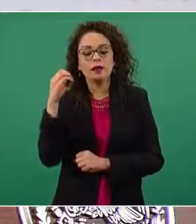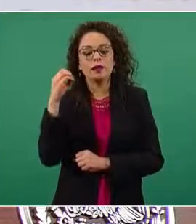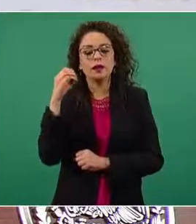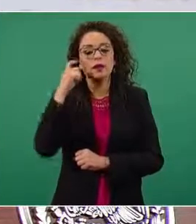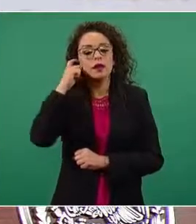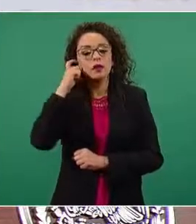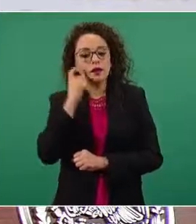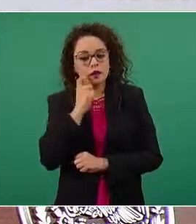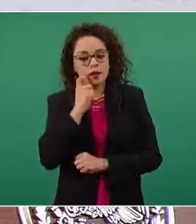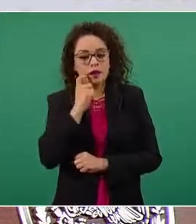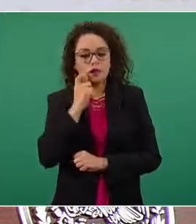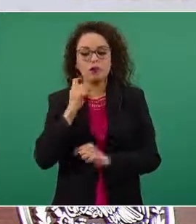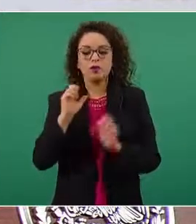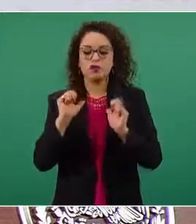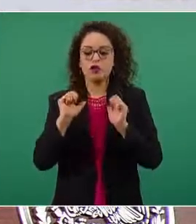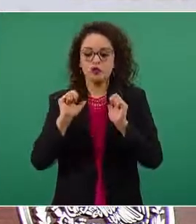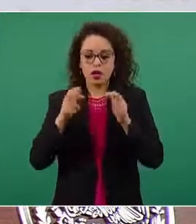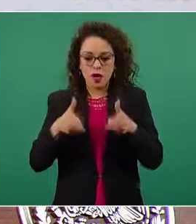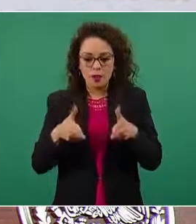Chiapas